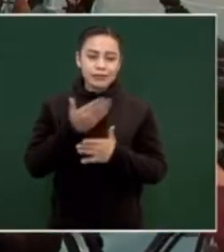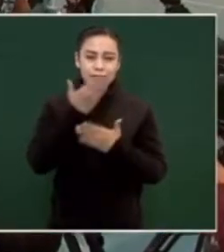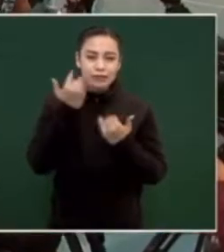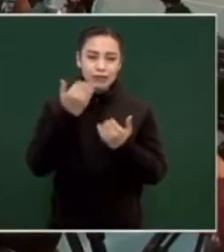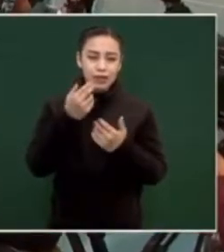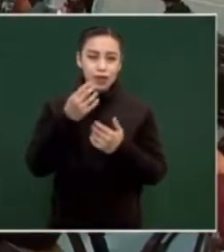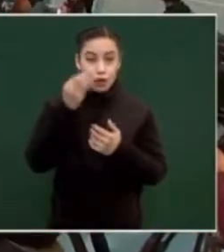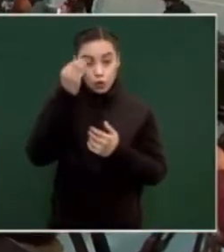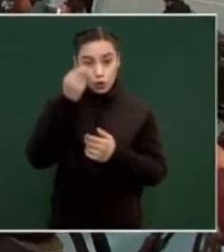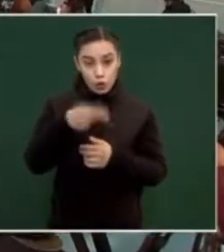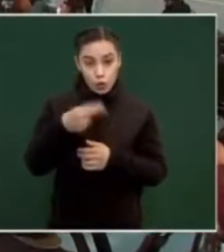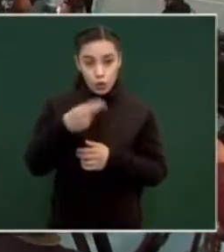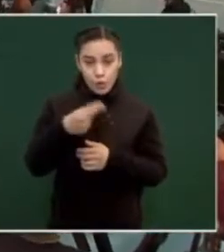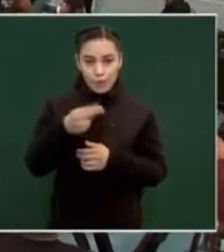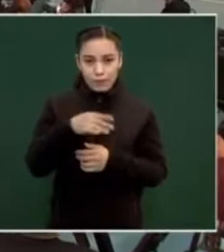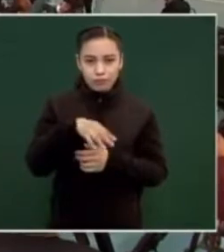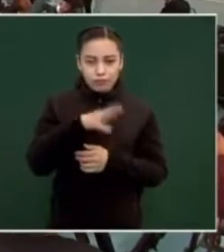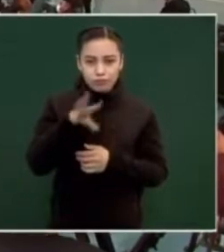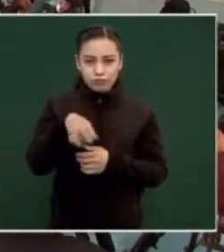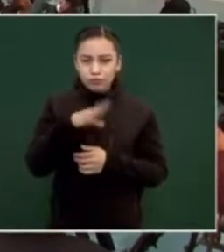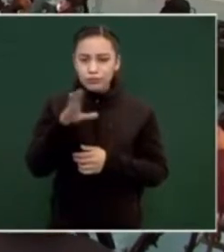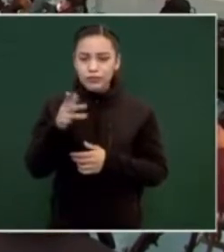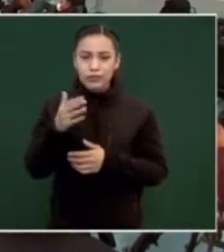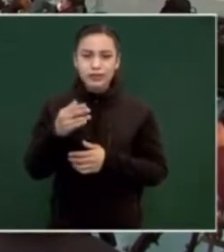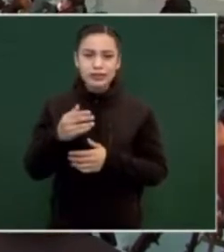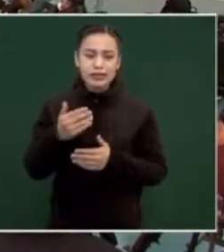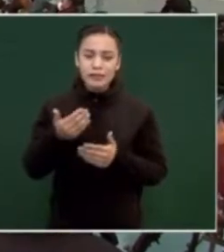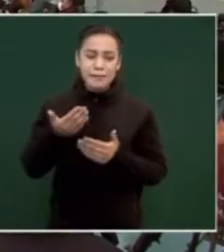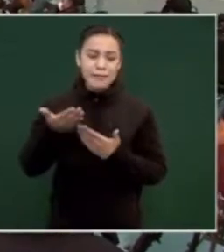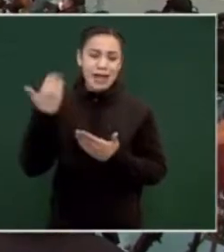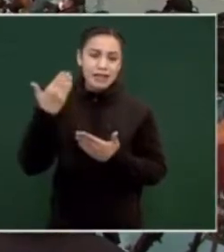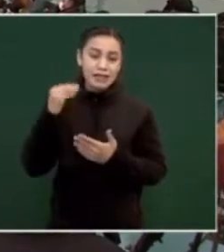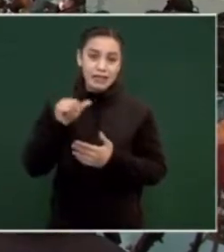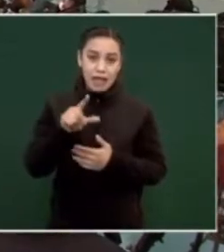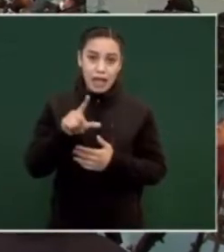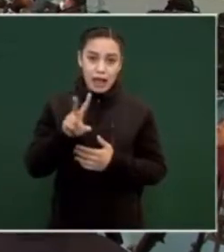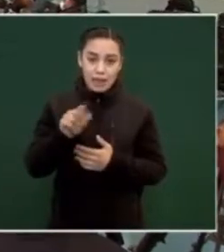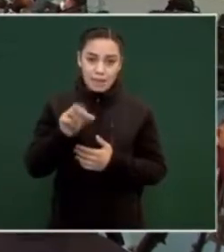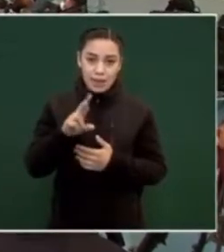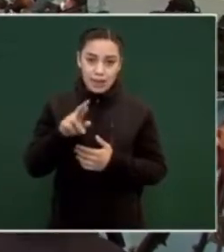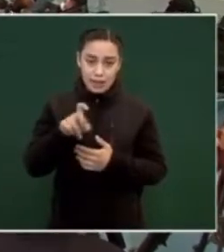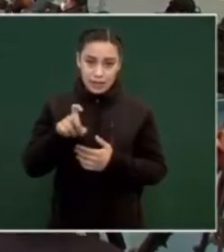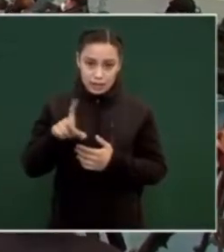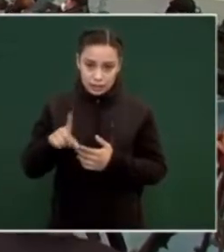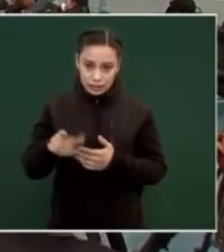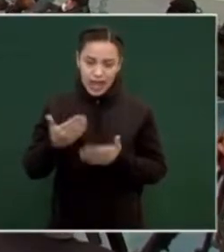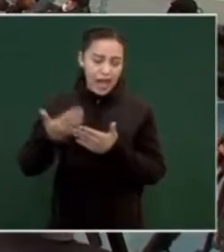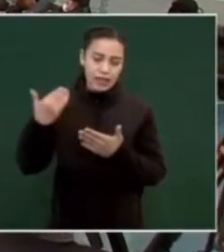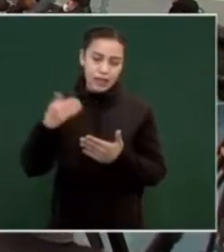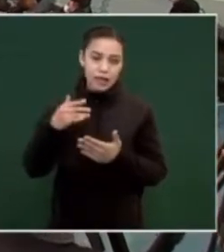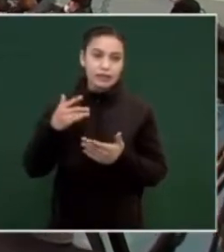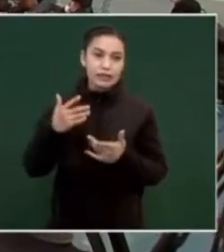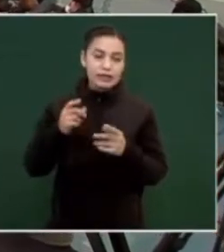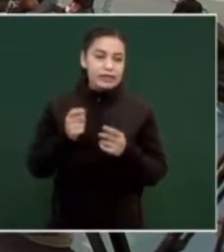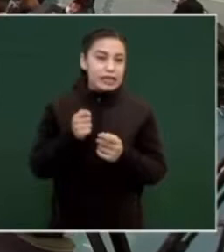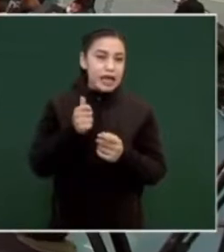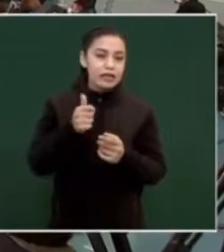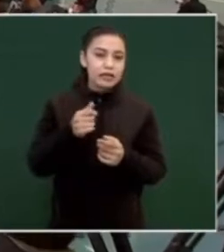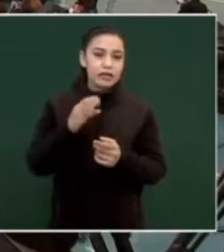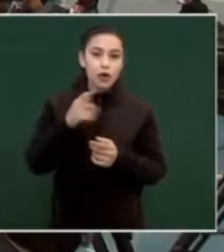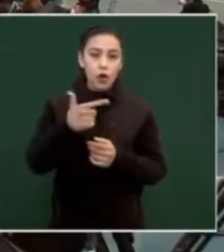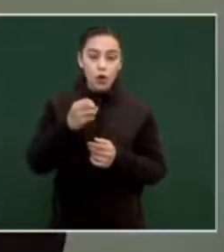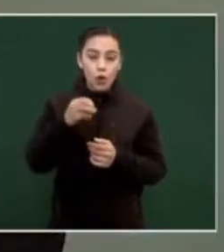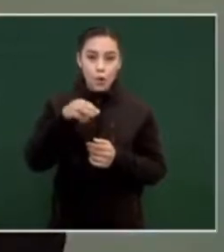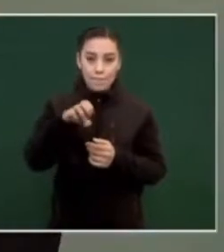no no no no atrás de los servers casi casi este como gómez morín que fue su fundador era fundador